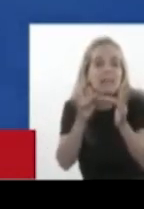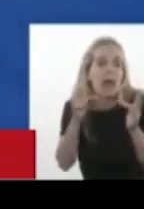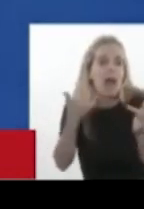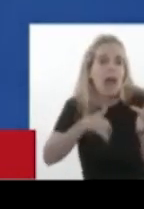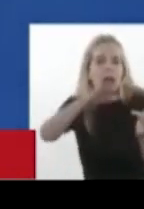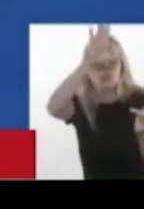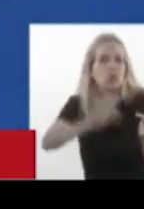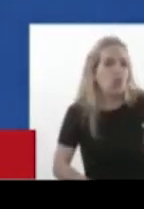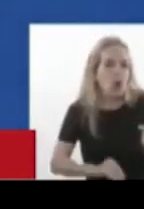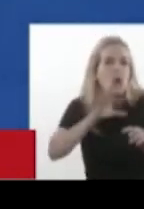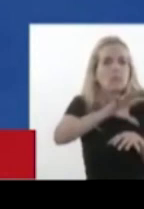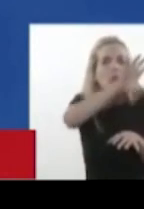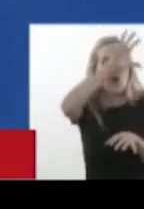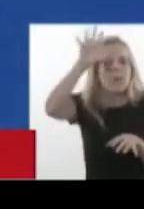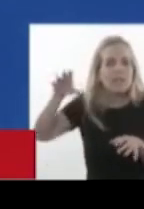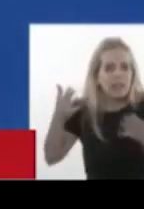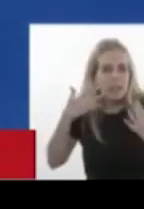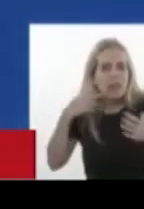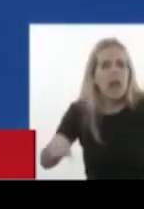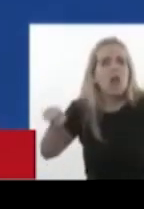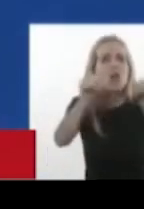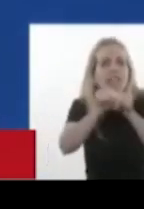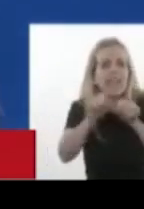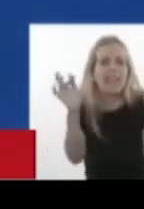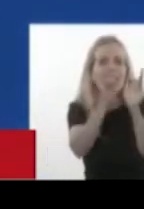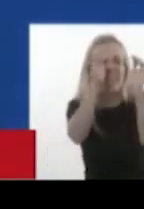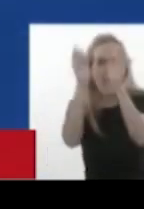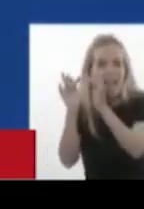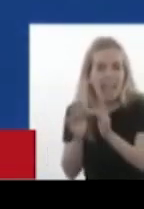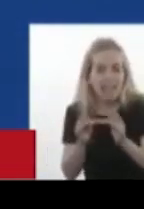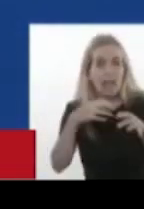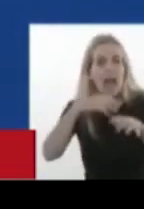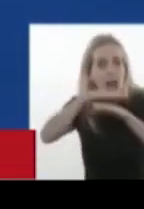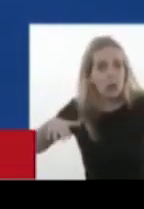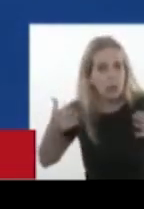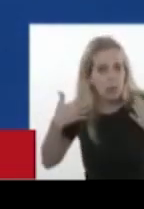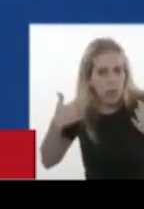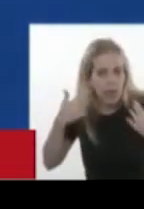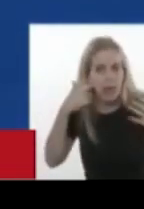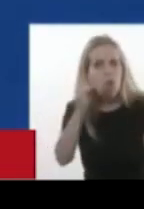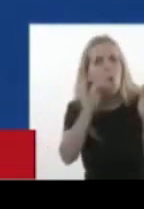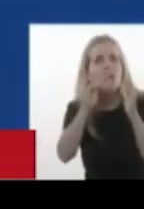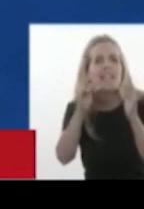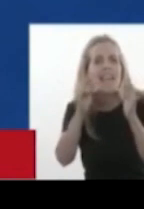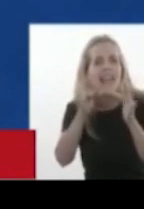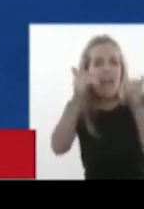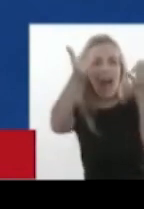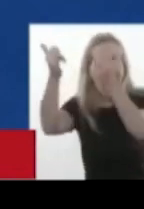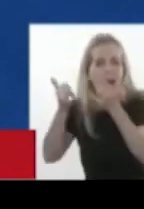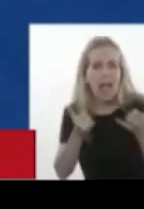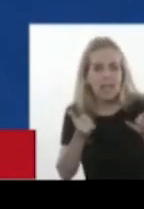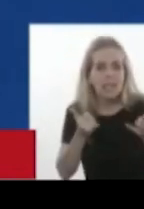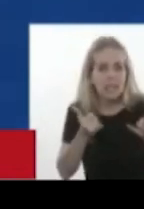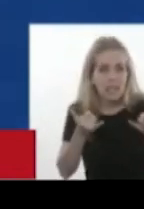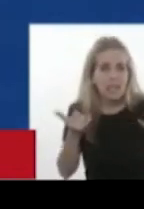a cada rincón del país, para que todos los chicos de cualquier rincón del país puedan acceder a Internet. ¿Y quién lo hace